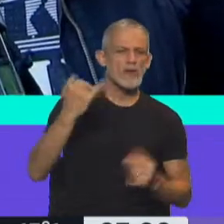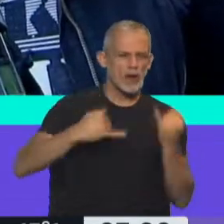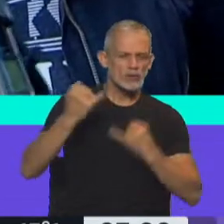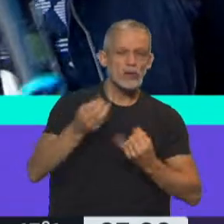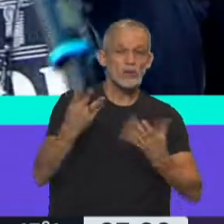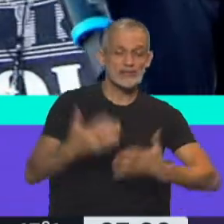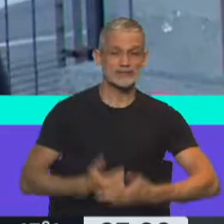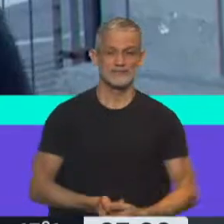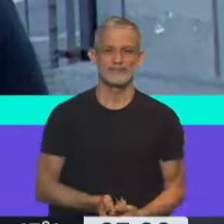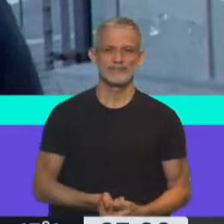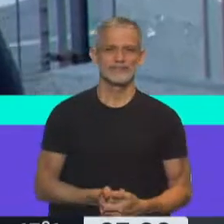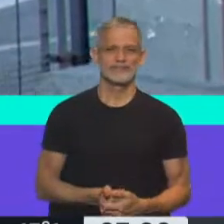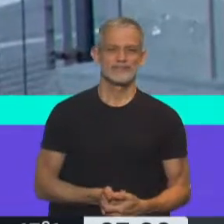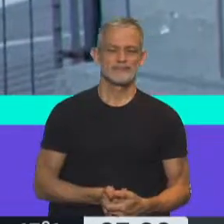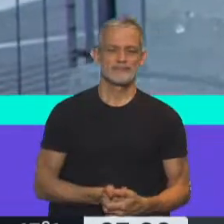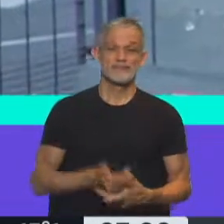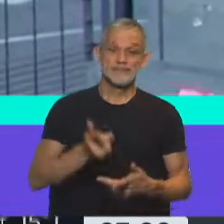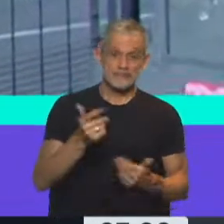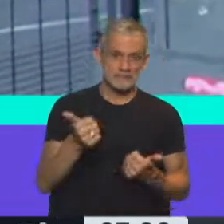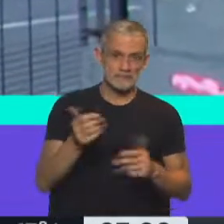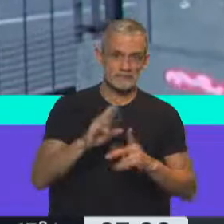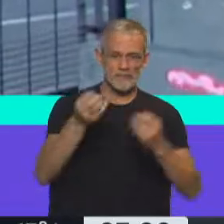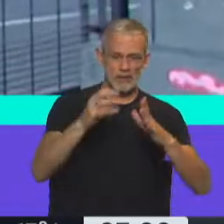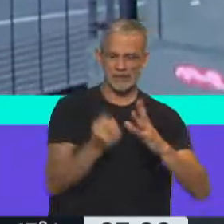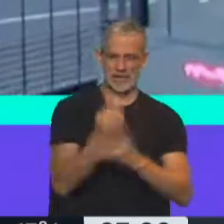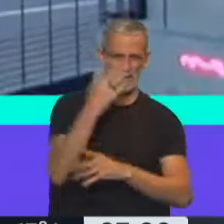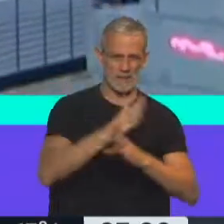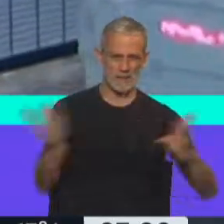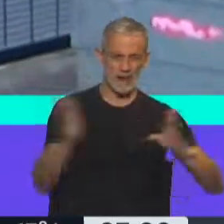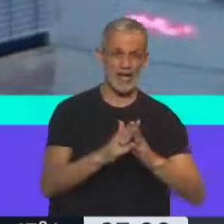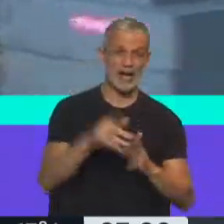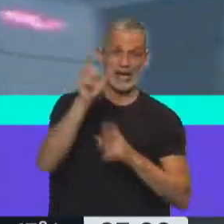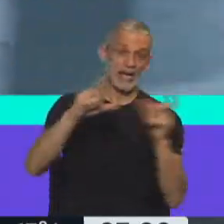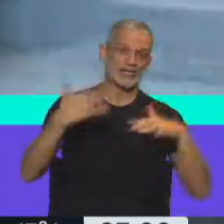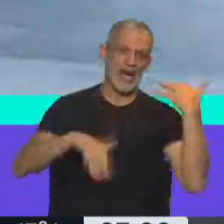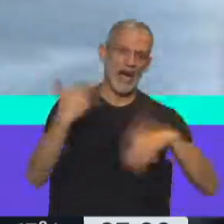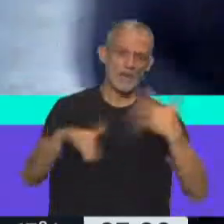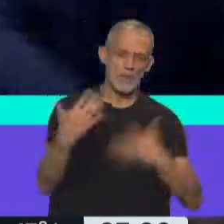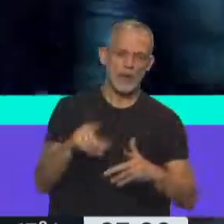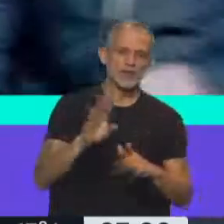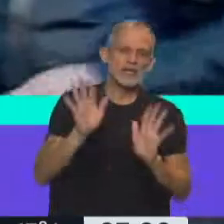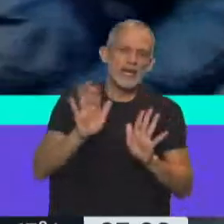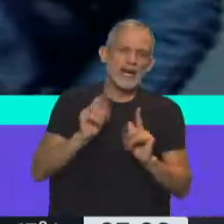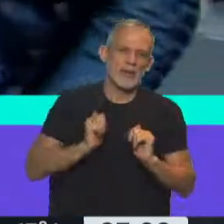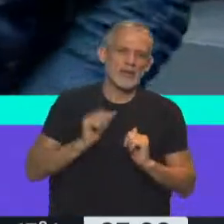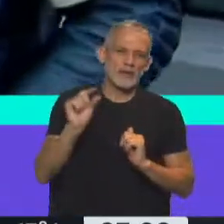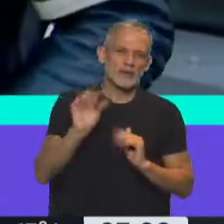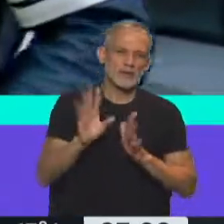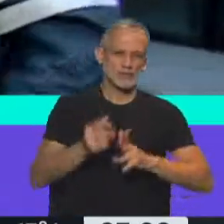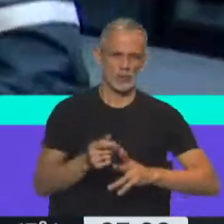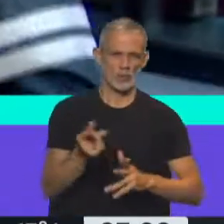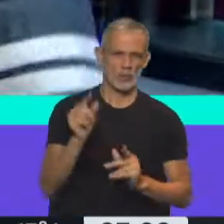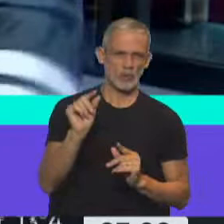Laura. ¿Cómo te va, Pablo? Está comenzando la mañana y la gente está muy apurada, con lo cual tienen la deferencia de esperar un segundo con nosotros.